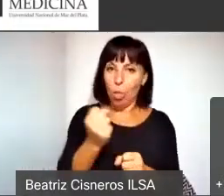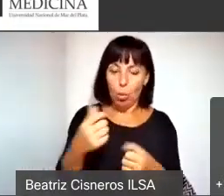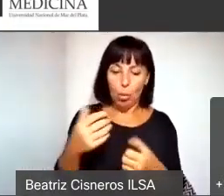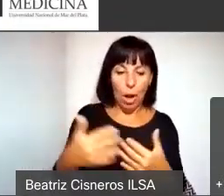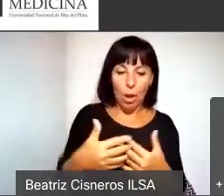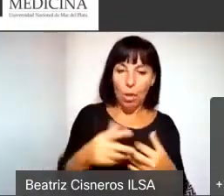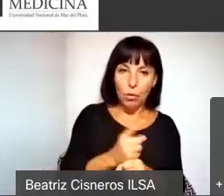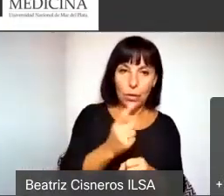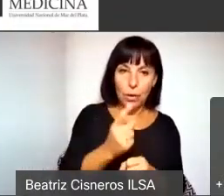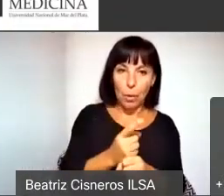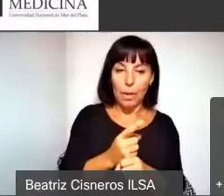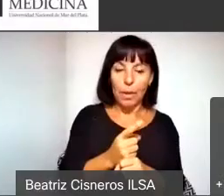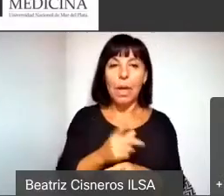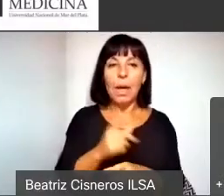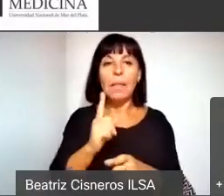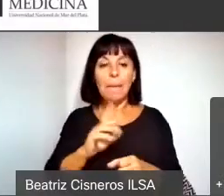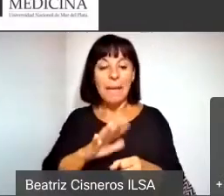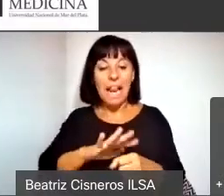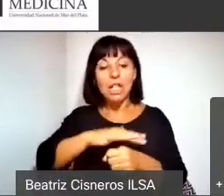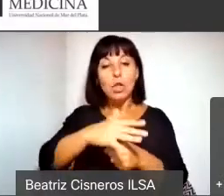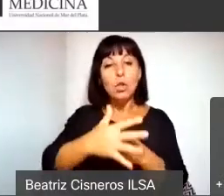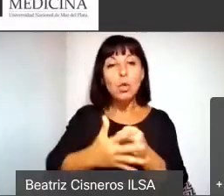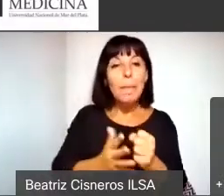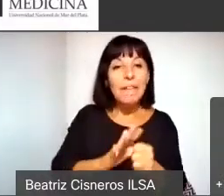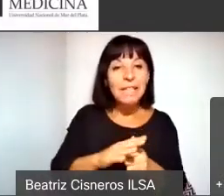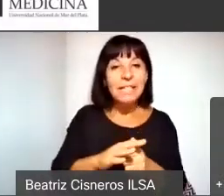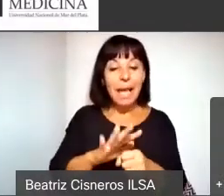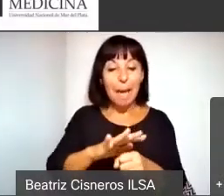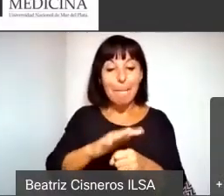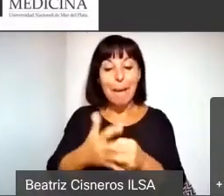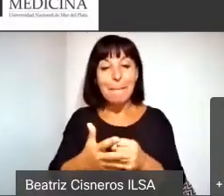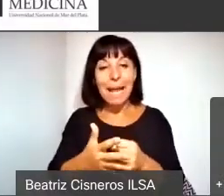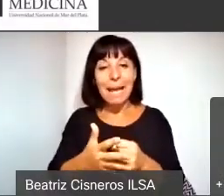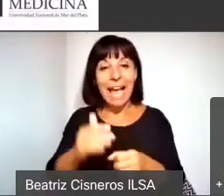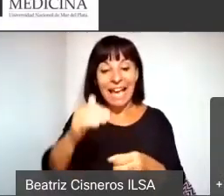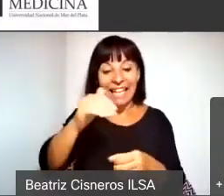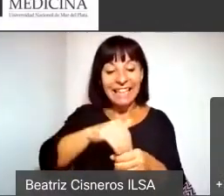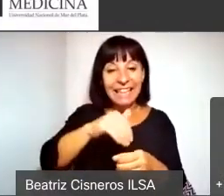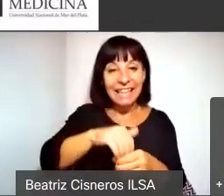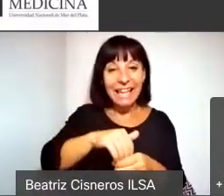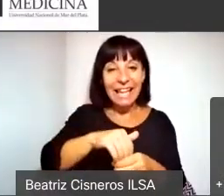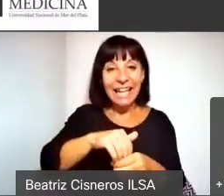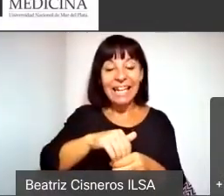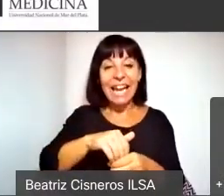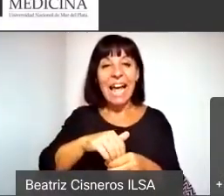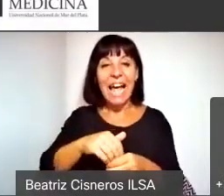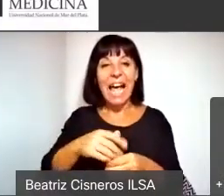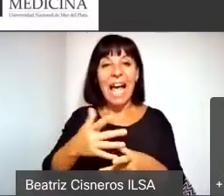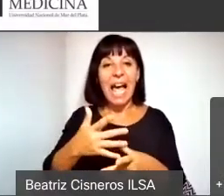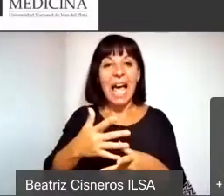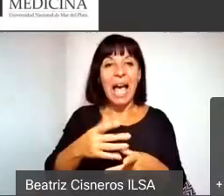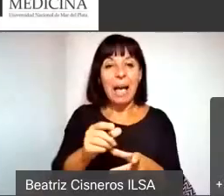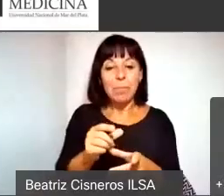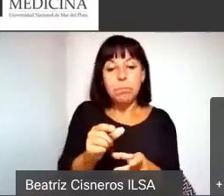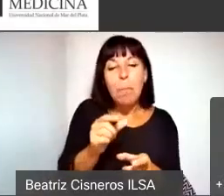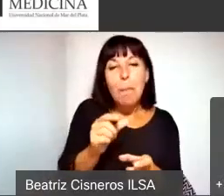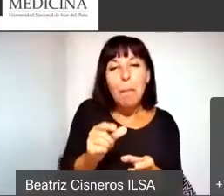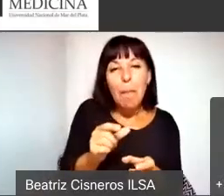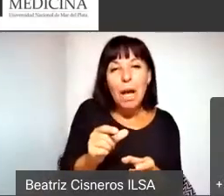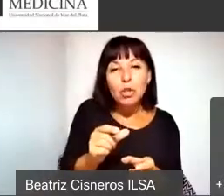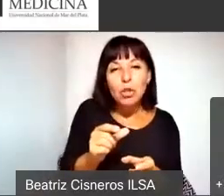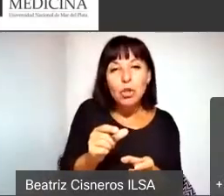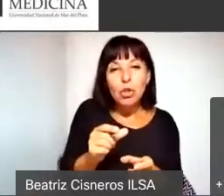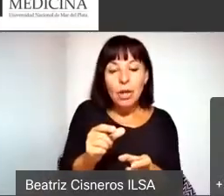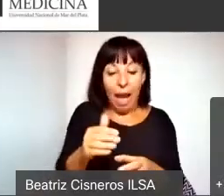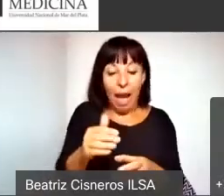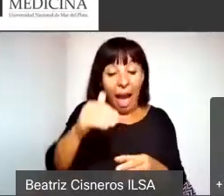de la superficie, porque la membrana interna presenta una superficie mucho mayor a la membrana externa. Si bien está